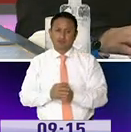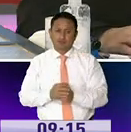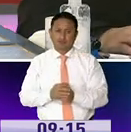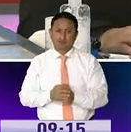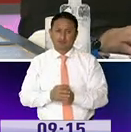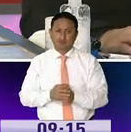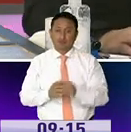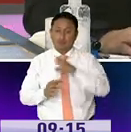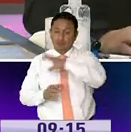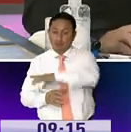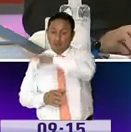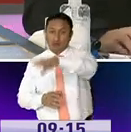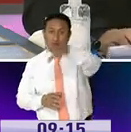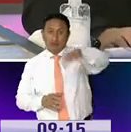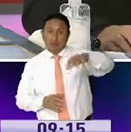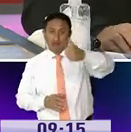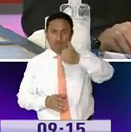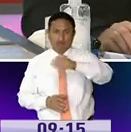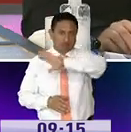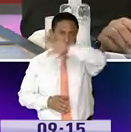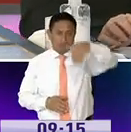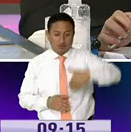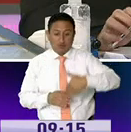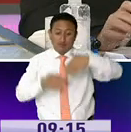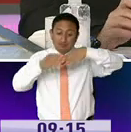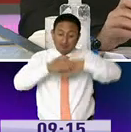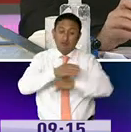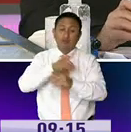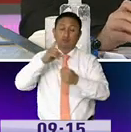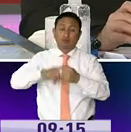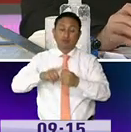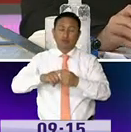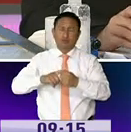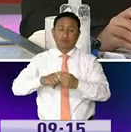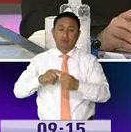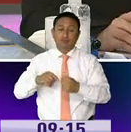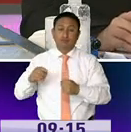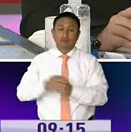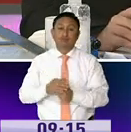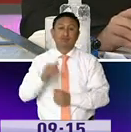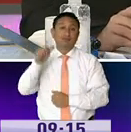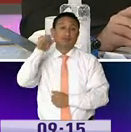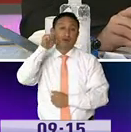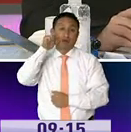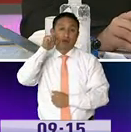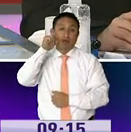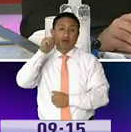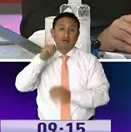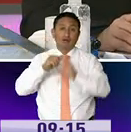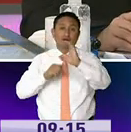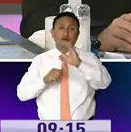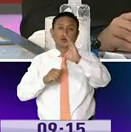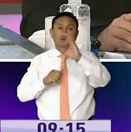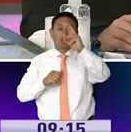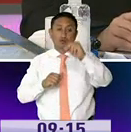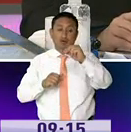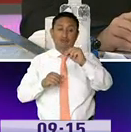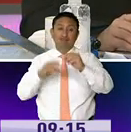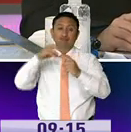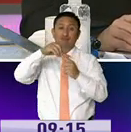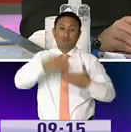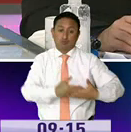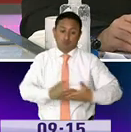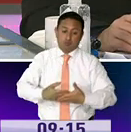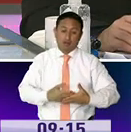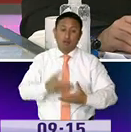perfectamente abastecidos. Estos 5 puntos de control de ingreso a Quito están ubicados en Amaguaña, en Cutuglagua, Calacalí,